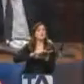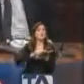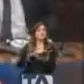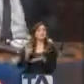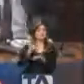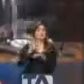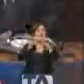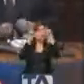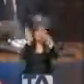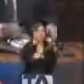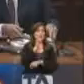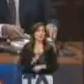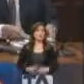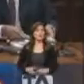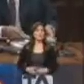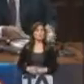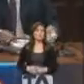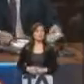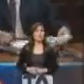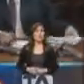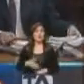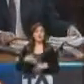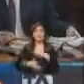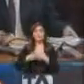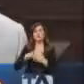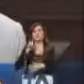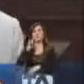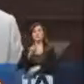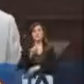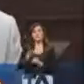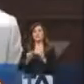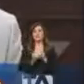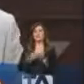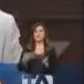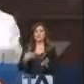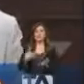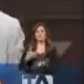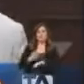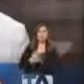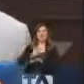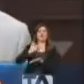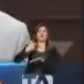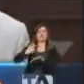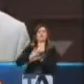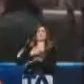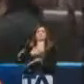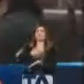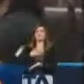Y aseguró que le están forjando pruebas en el proceso, que se siente perseguido